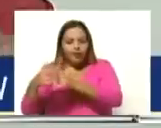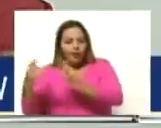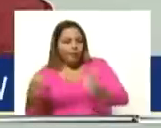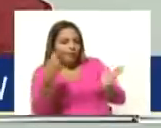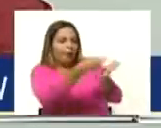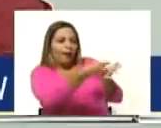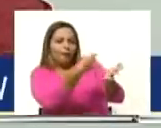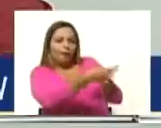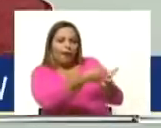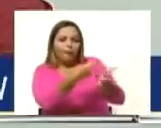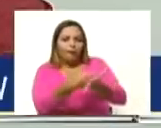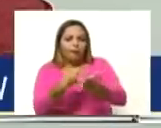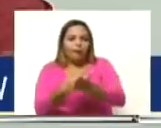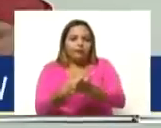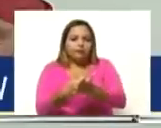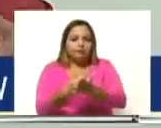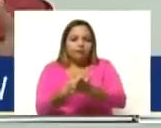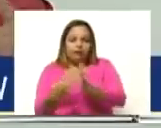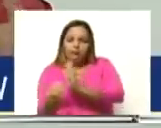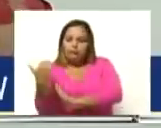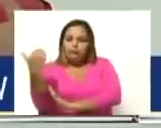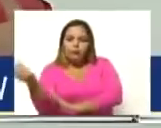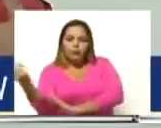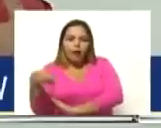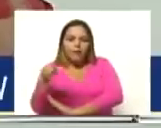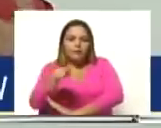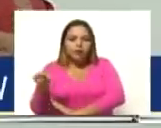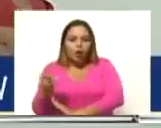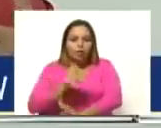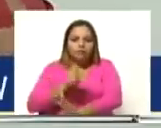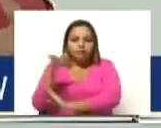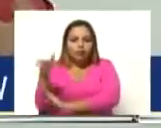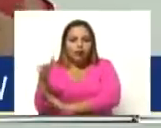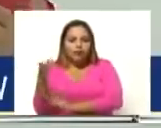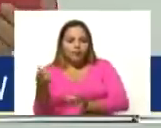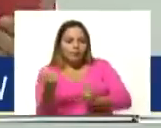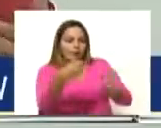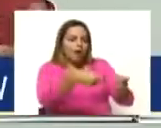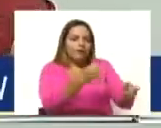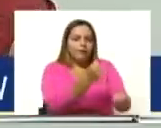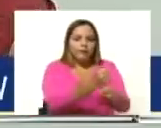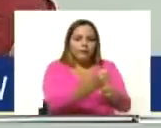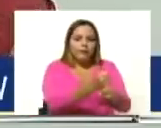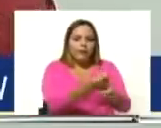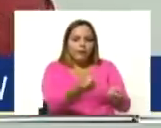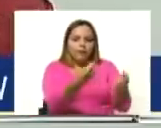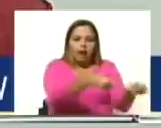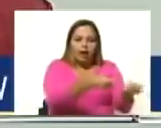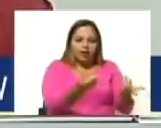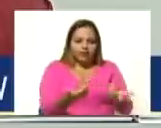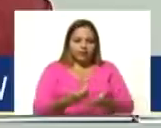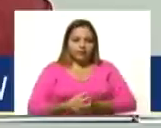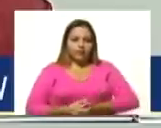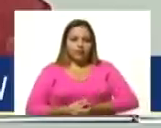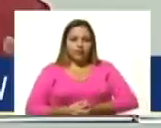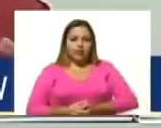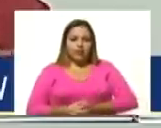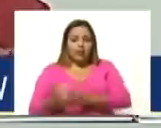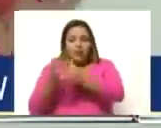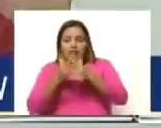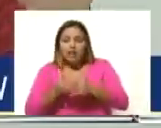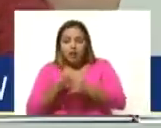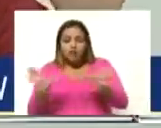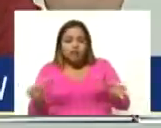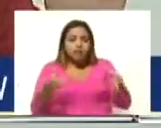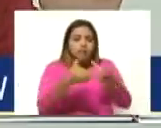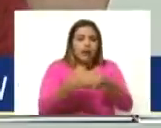número de migrantes. Entonces Estados Unidos se ha tenido que reunir y entender con delincuentes, que no les importa más nada. Y